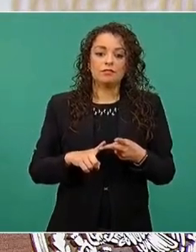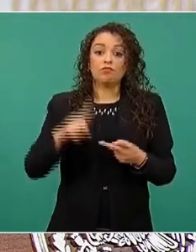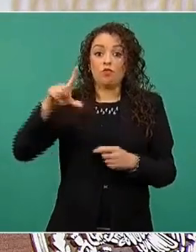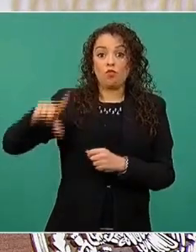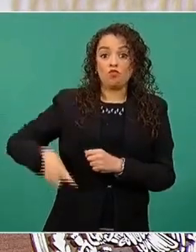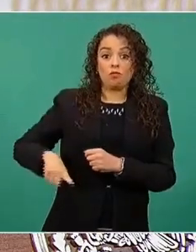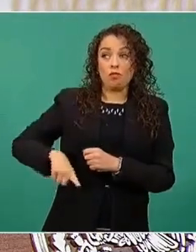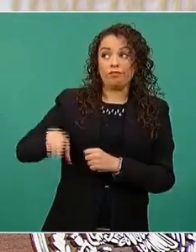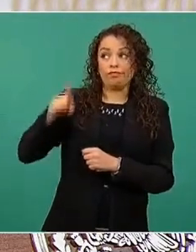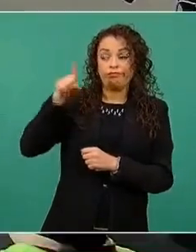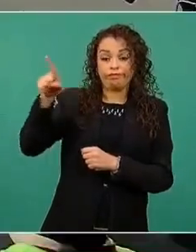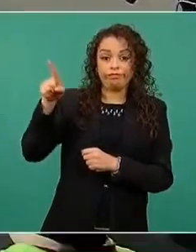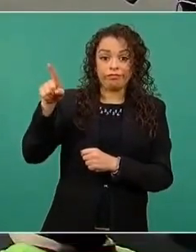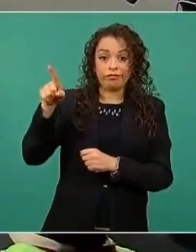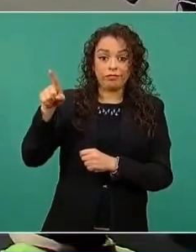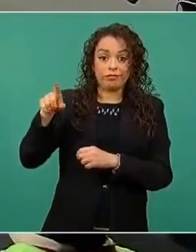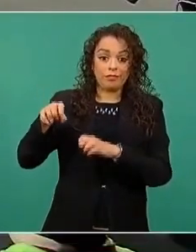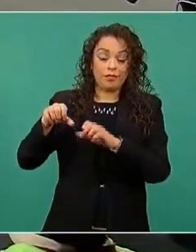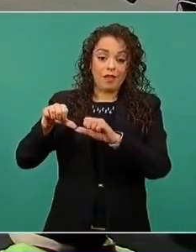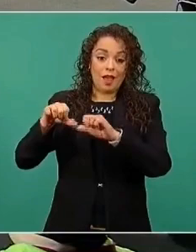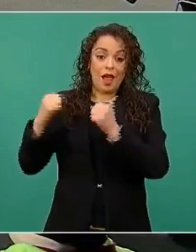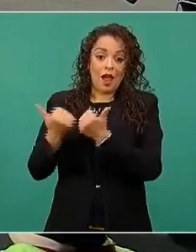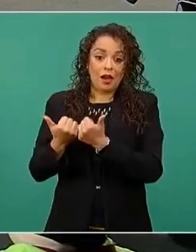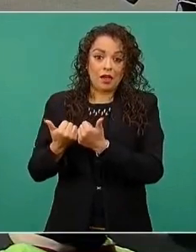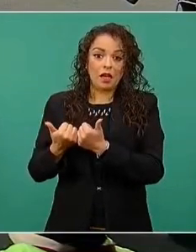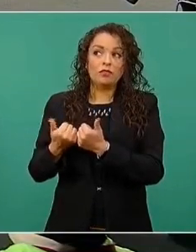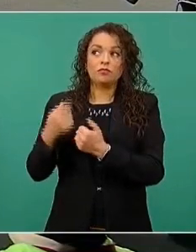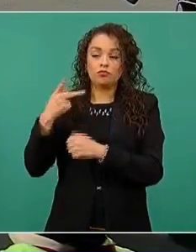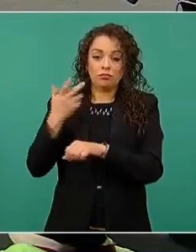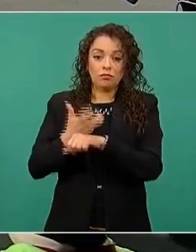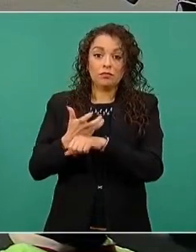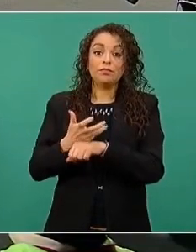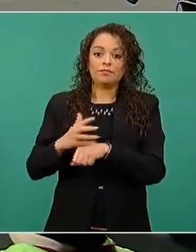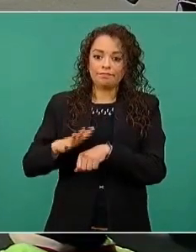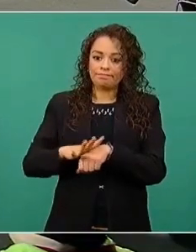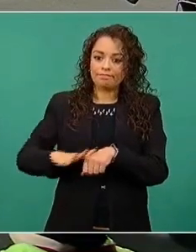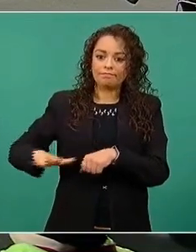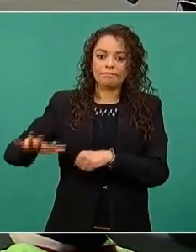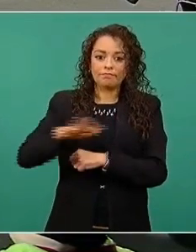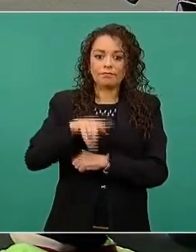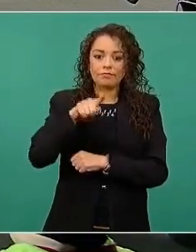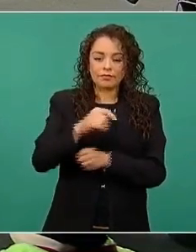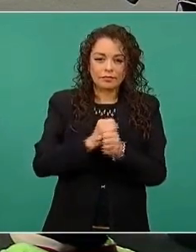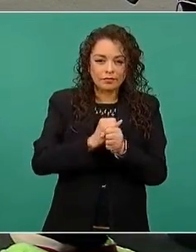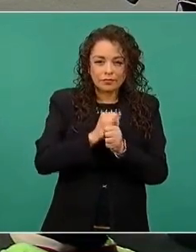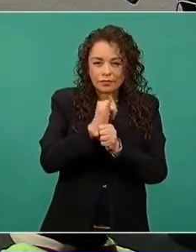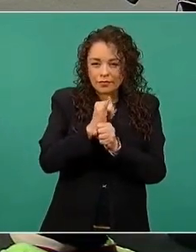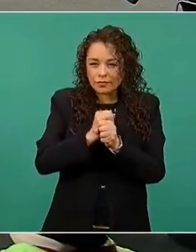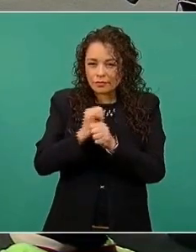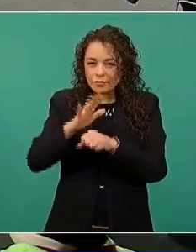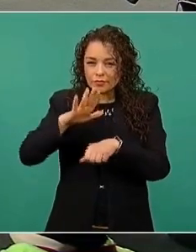hacen pues una investigación profunda, y